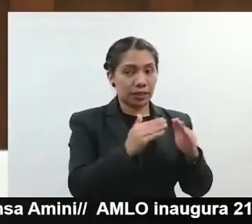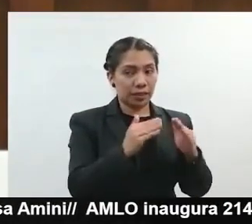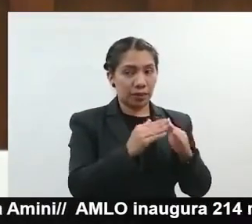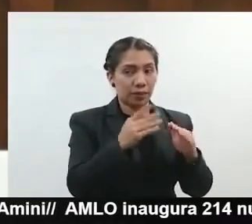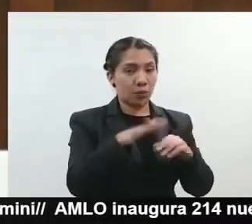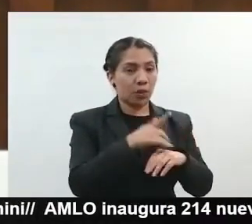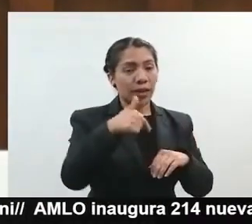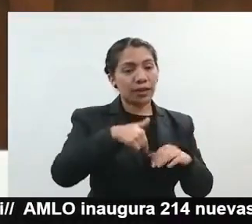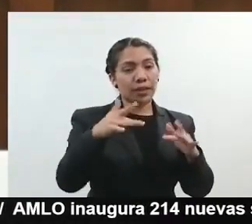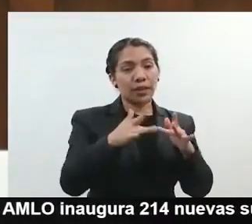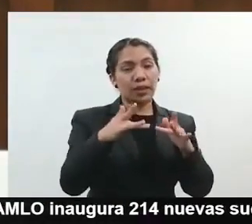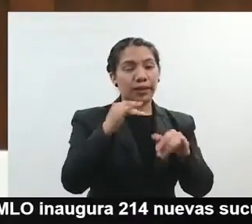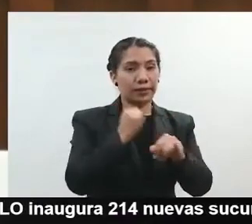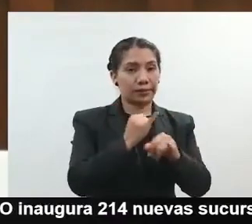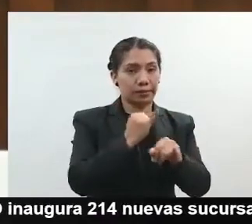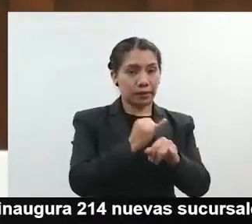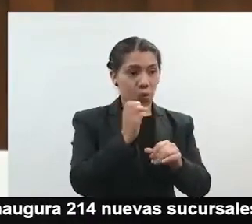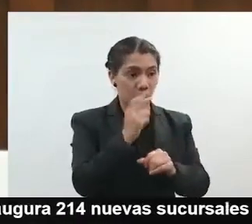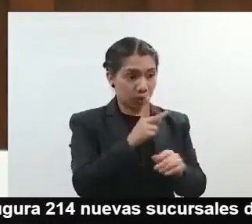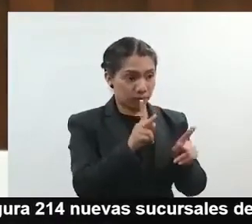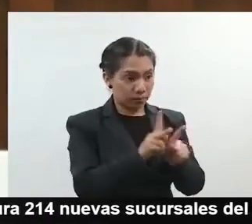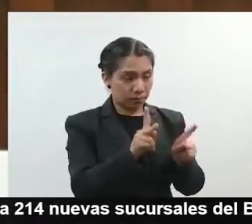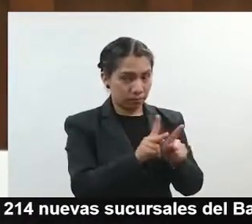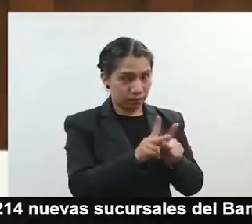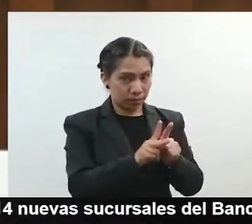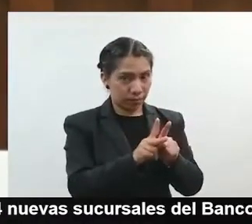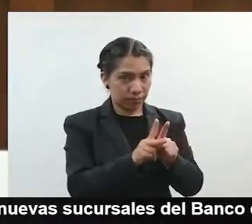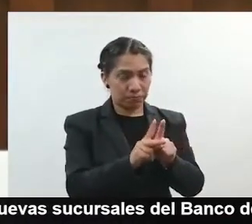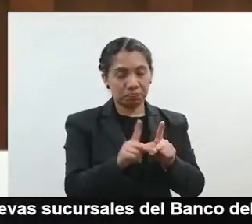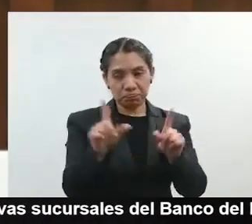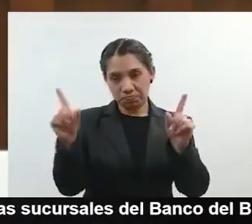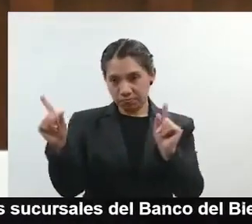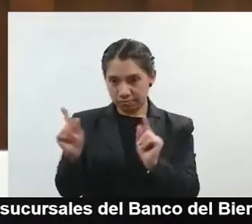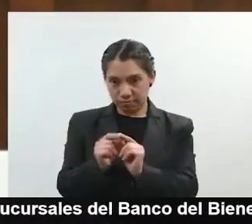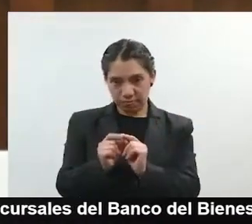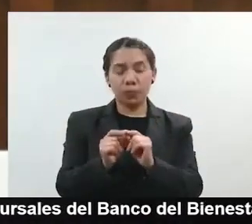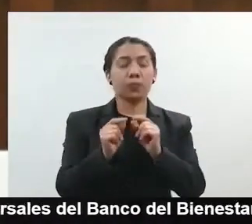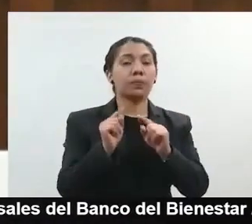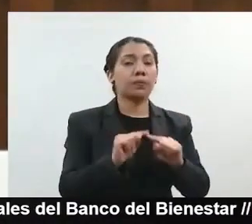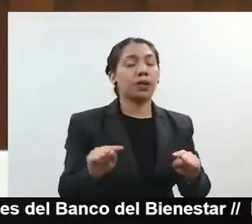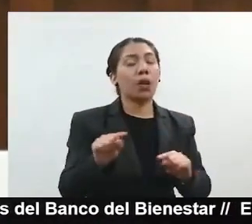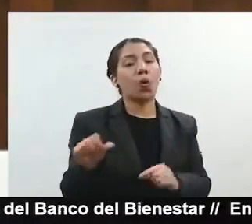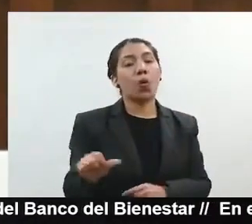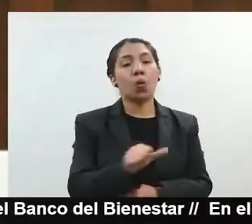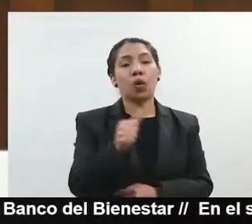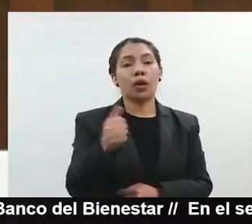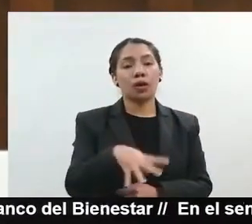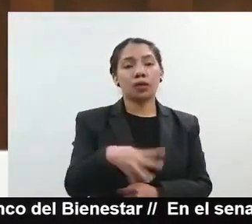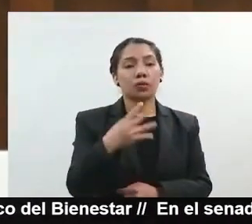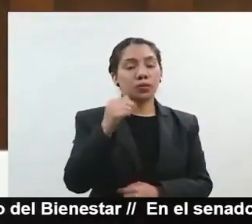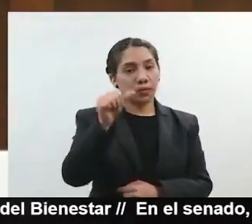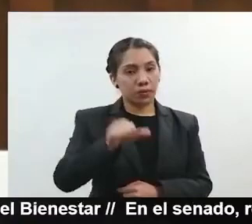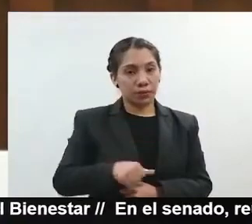primo? O otra conversación del 14 de abril del 2014